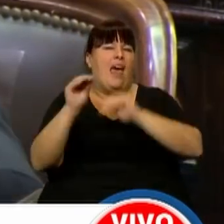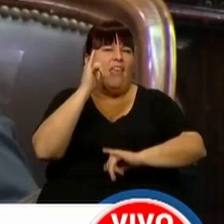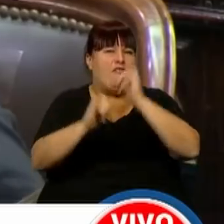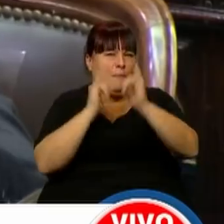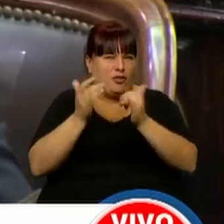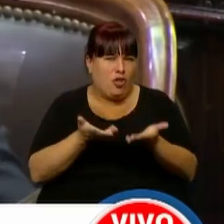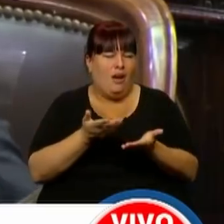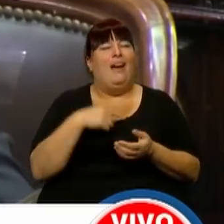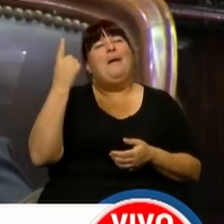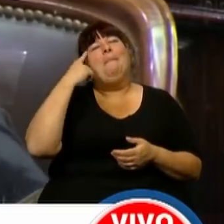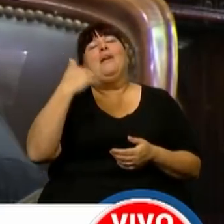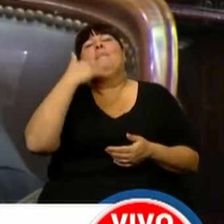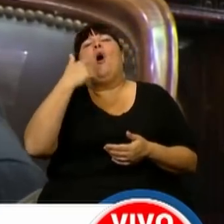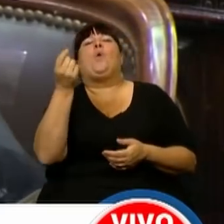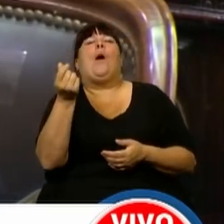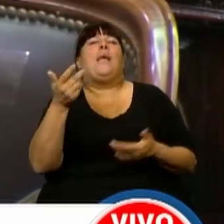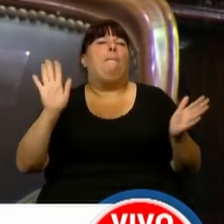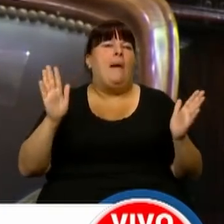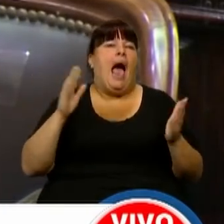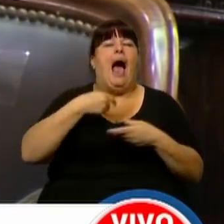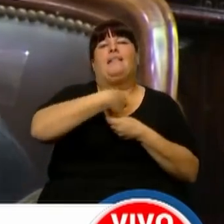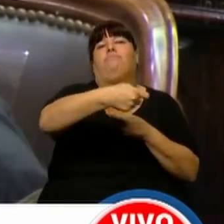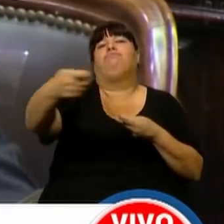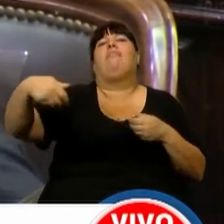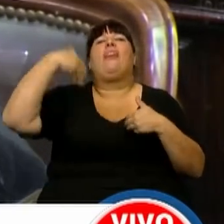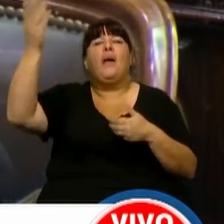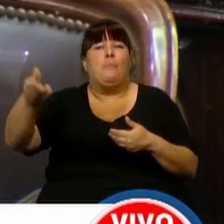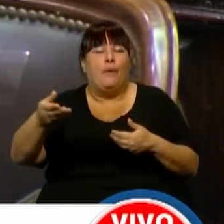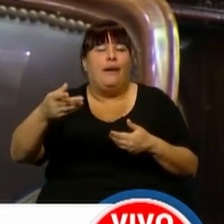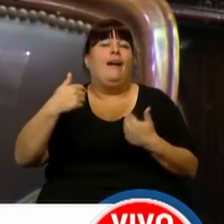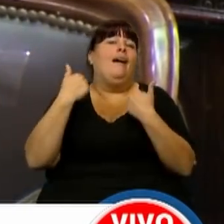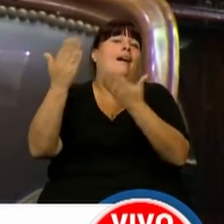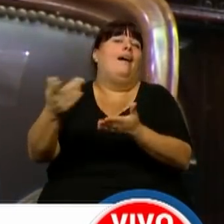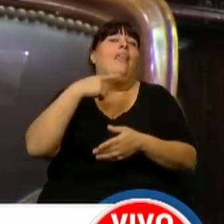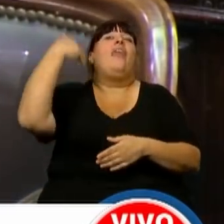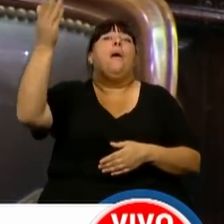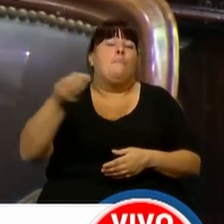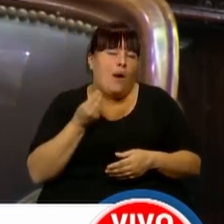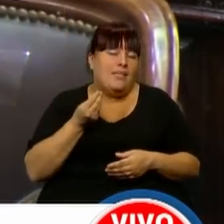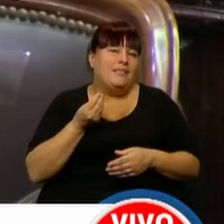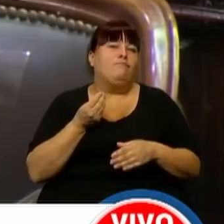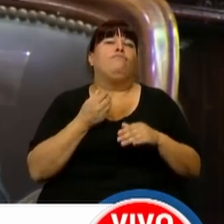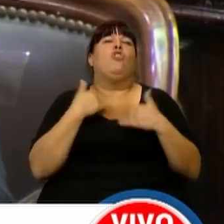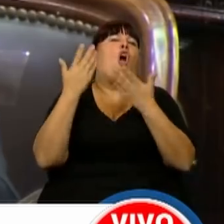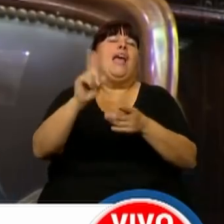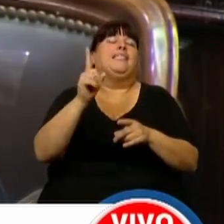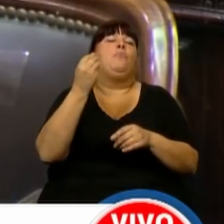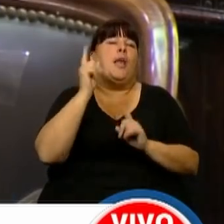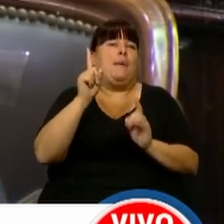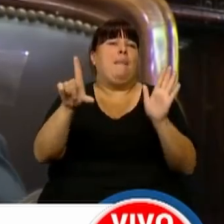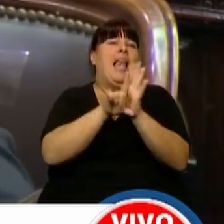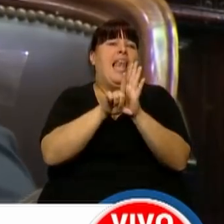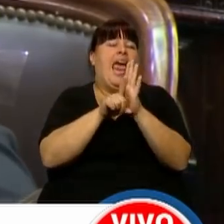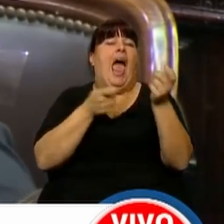y por lo tanto subestima la cantidad de dinero que va a repartir después y le confiere, por lo tanto, después, en realidad no se la confiere porque la propia